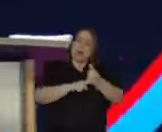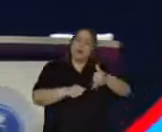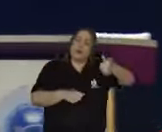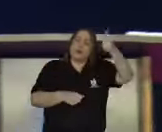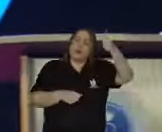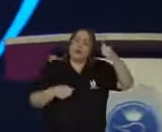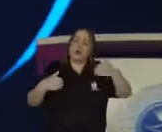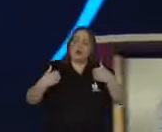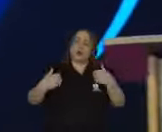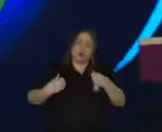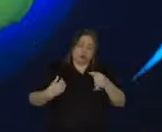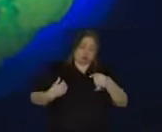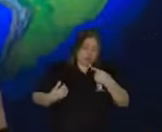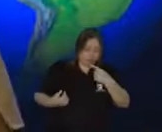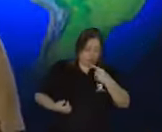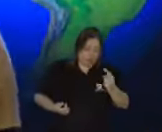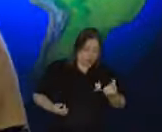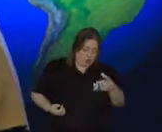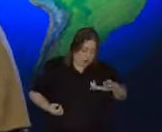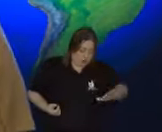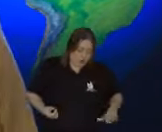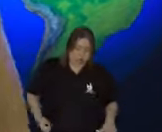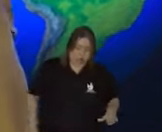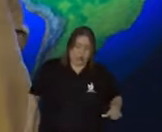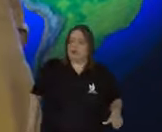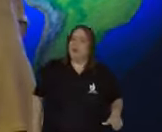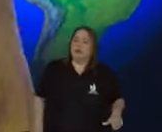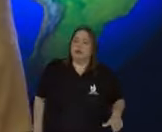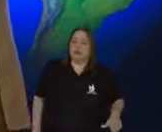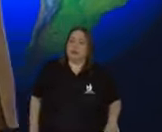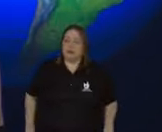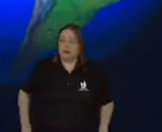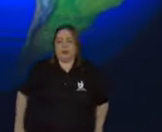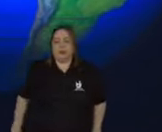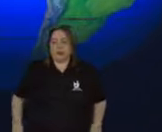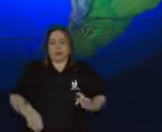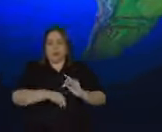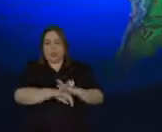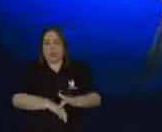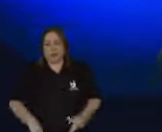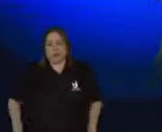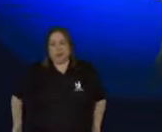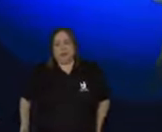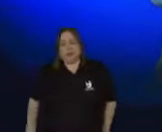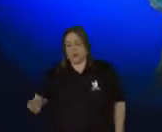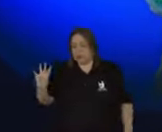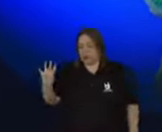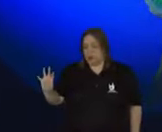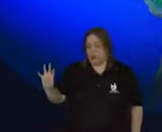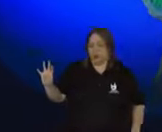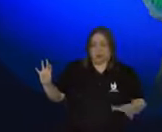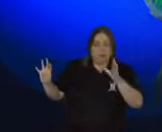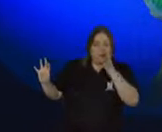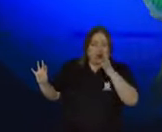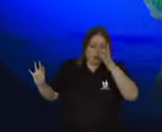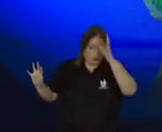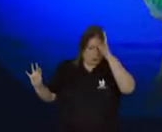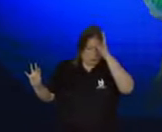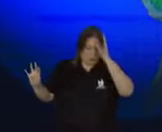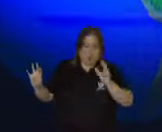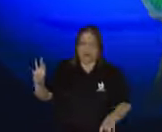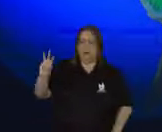Y yo era el más chiquitito. Había que prepararse domingo a la mañana temprano. Éramos 4 hijos, papá, mamá y un solo